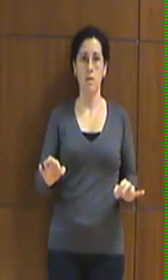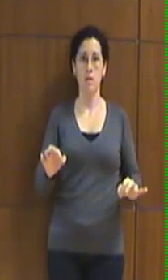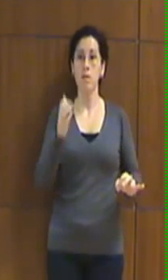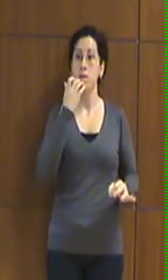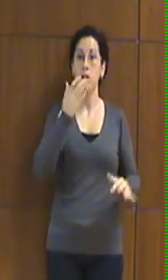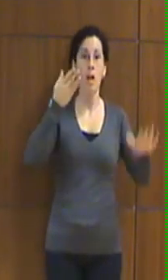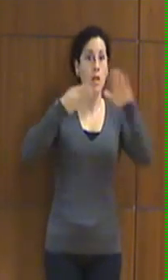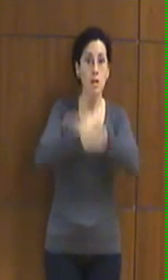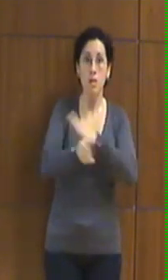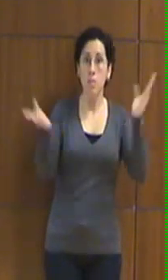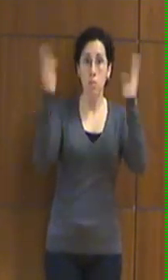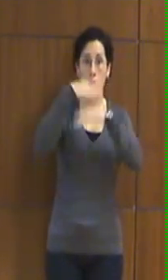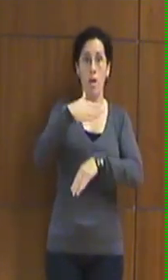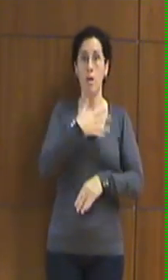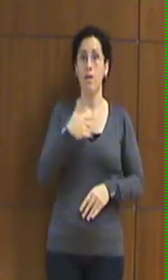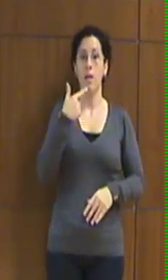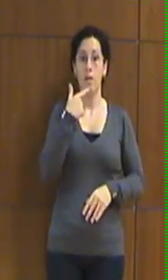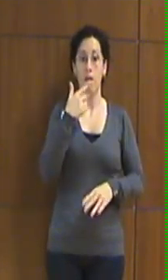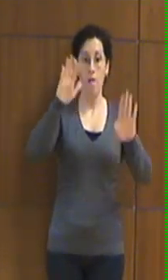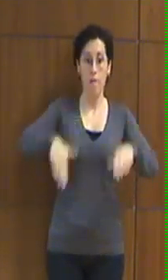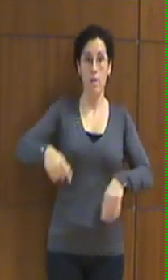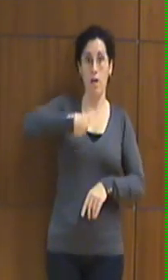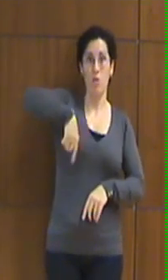como dice Arturo, ahí sí estamos creando un escenario